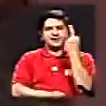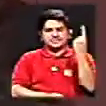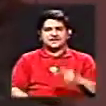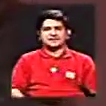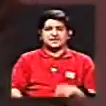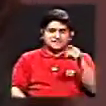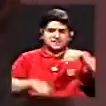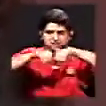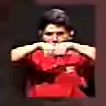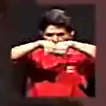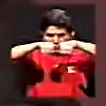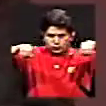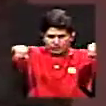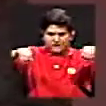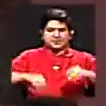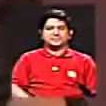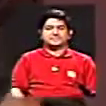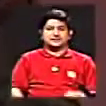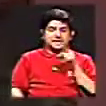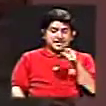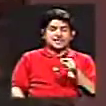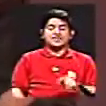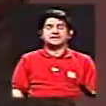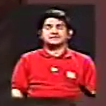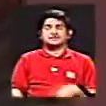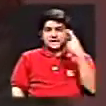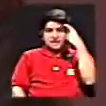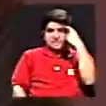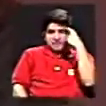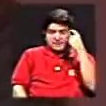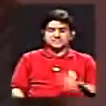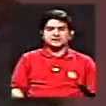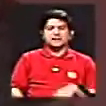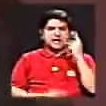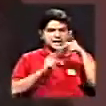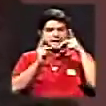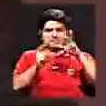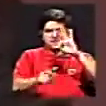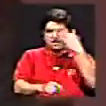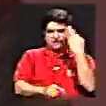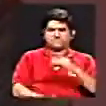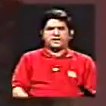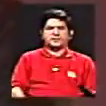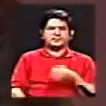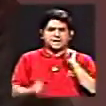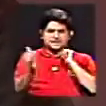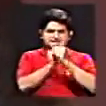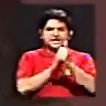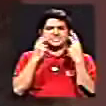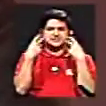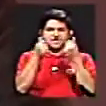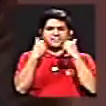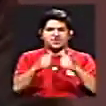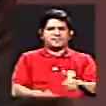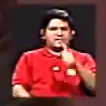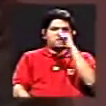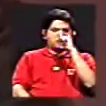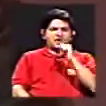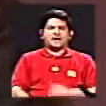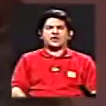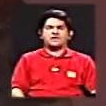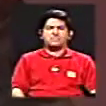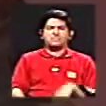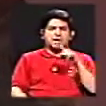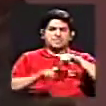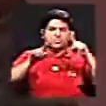son las alcantarillas. Y las alcantarillas en el sentido de que deben de estar en perfecto estado para que puedan drenar rápidamente el agua que viene